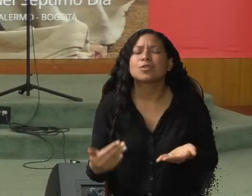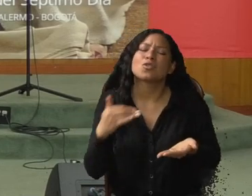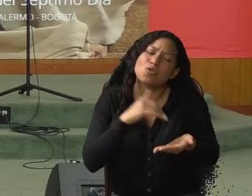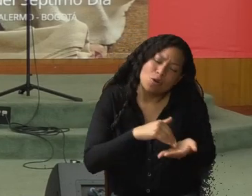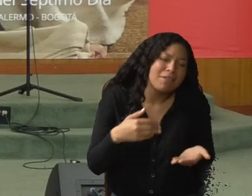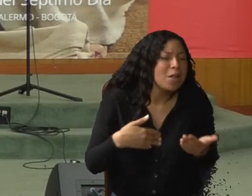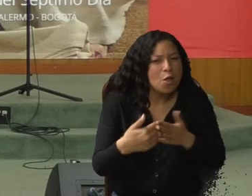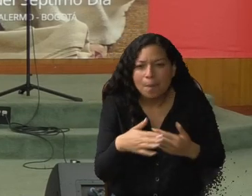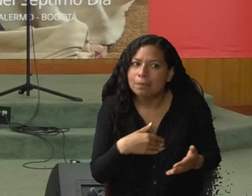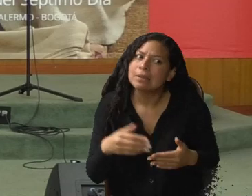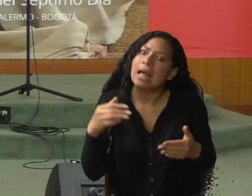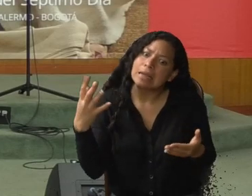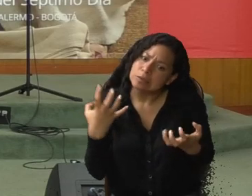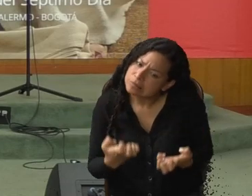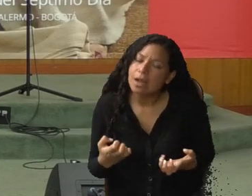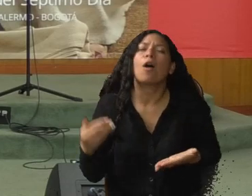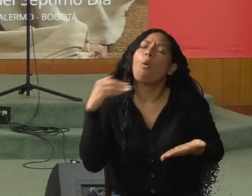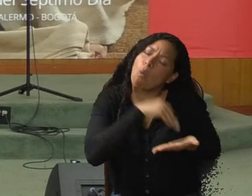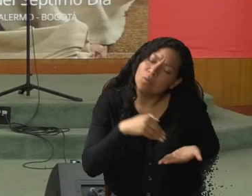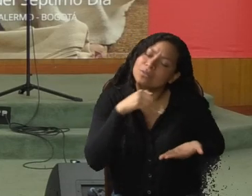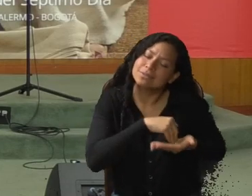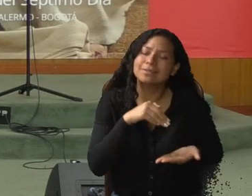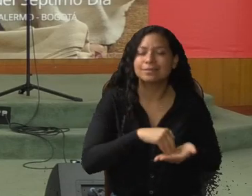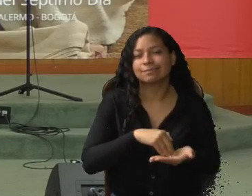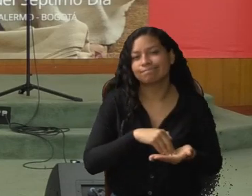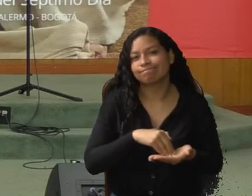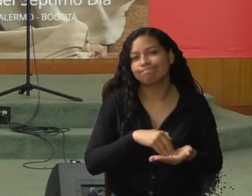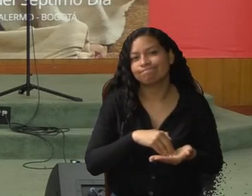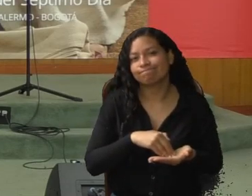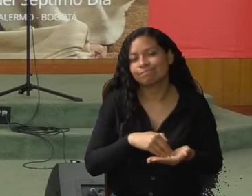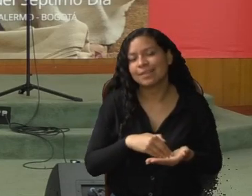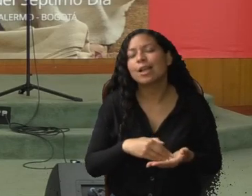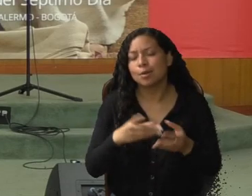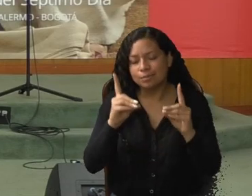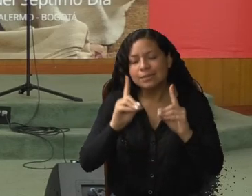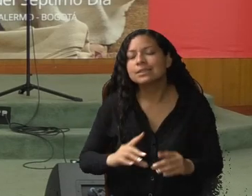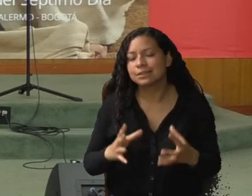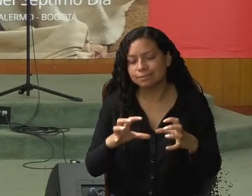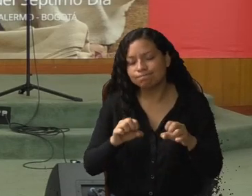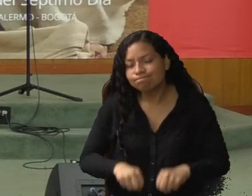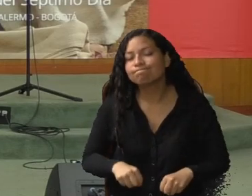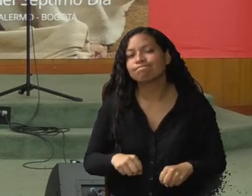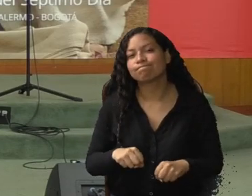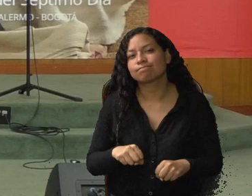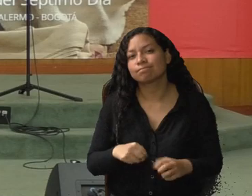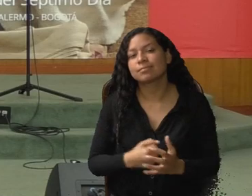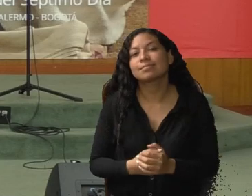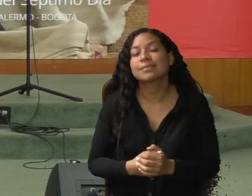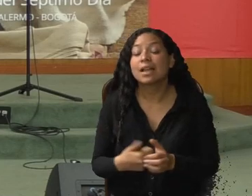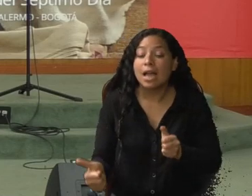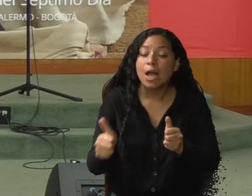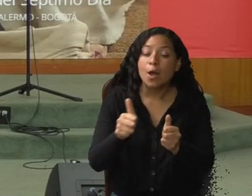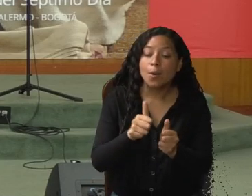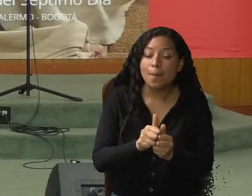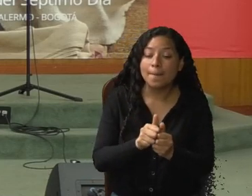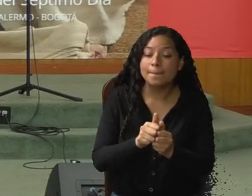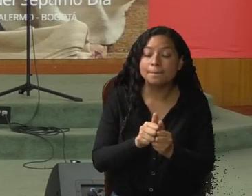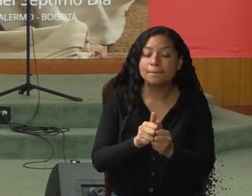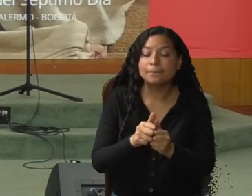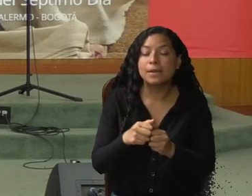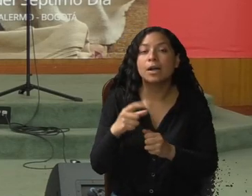gloria. Acompáñanos, Señor, en las actividades de este sábado santo y de la tarde, y permite que podamos ir con tu